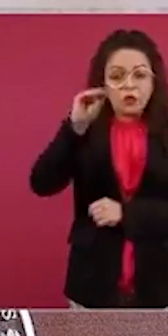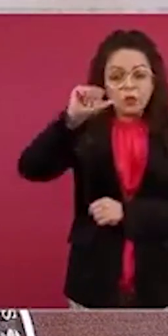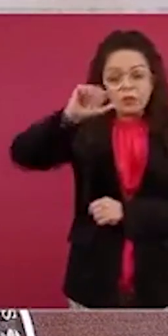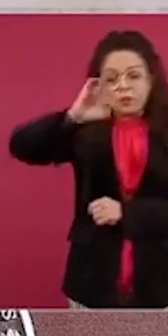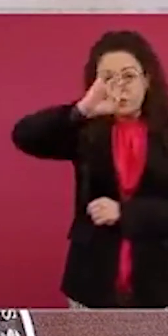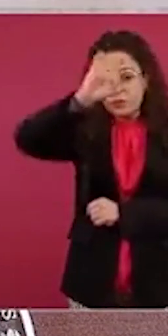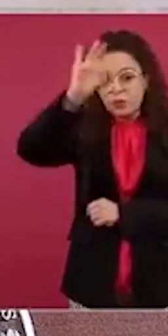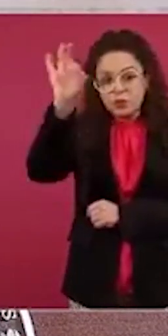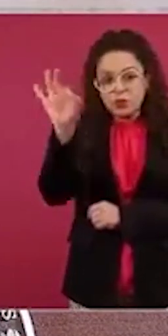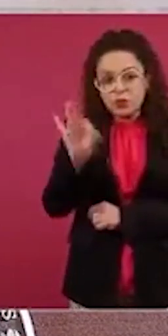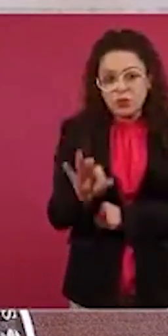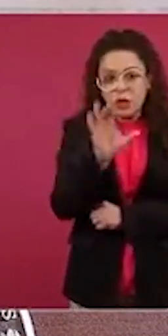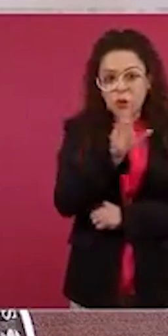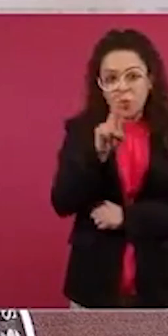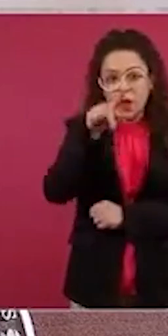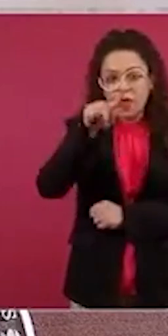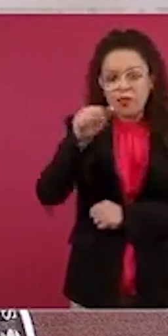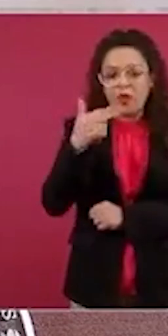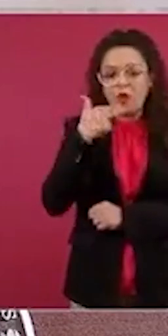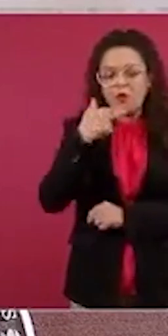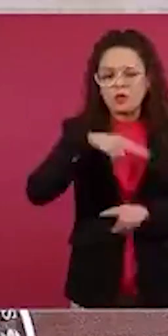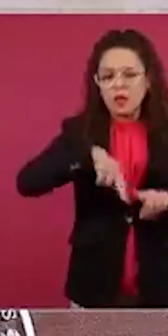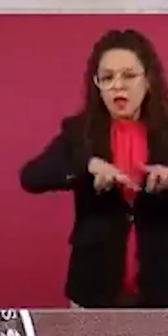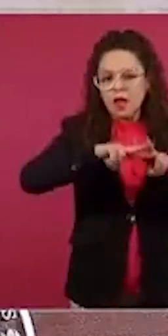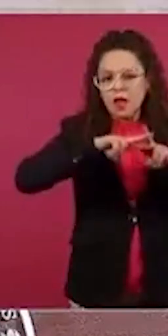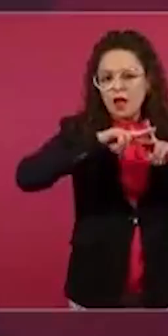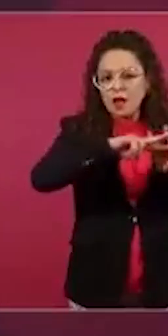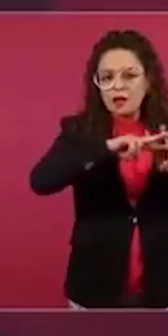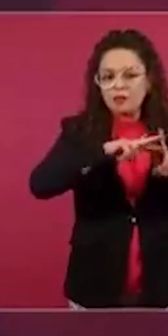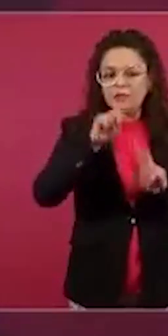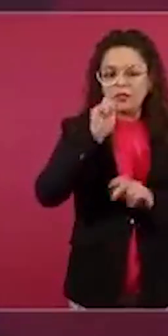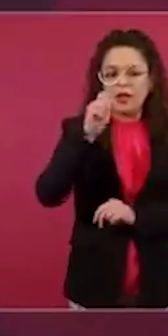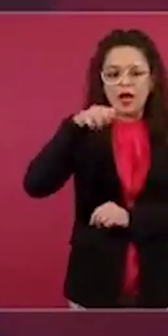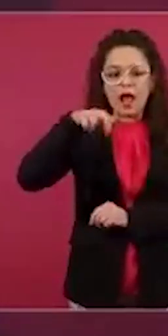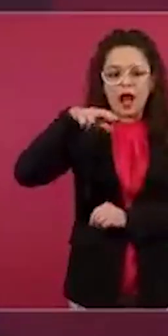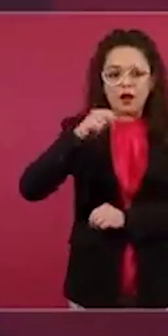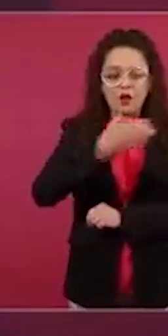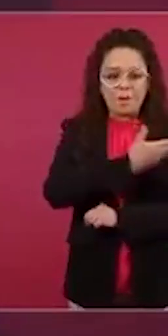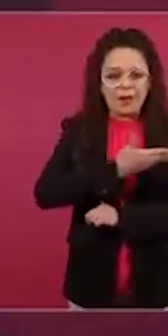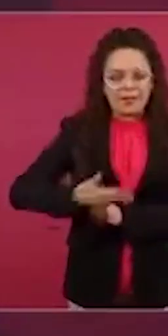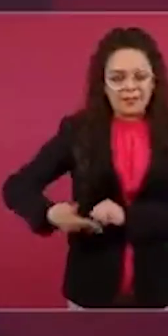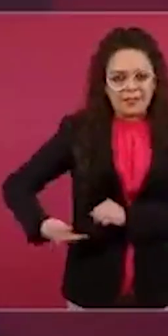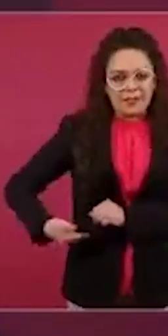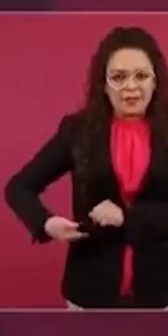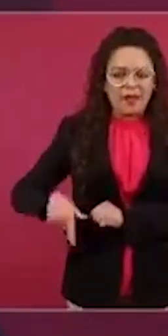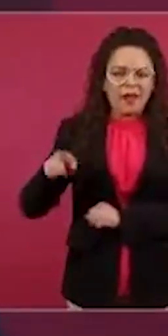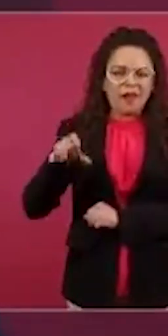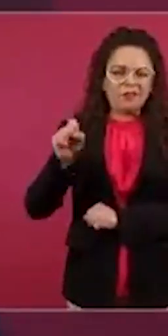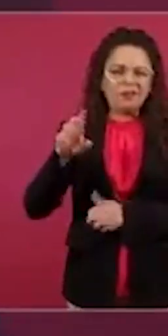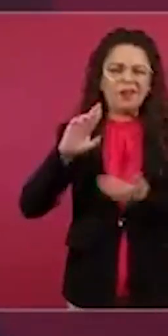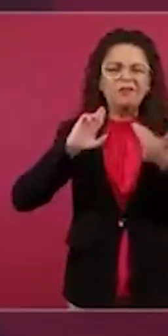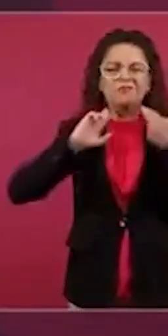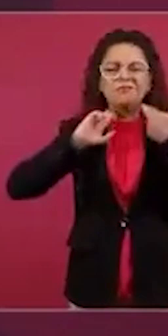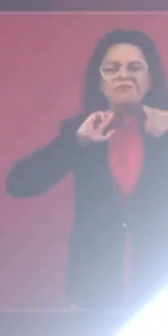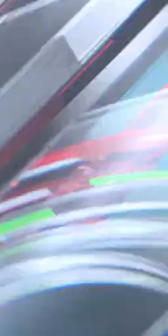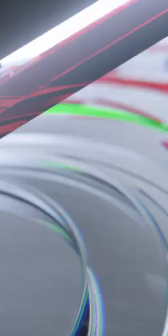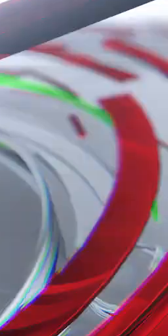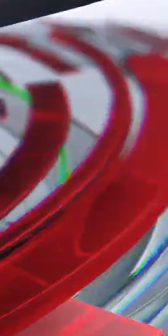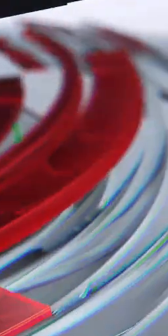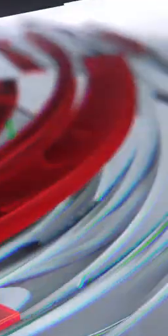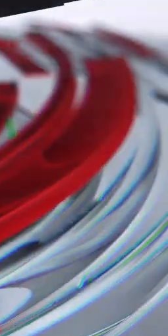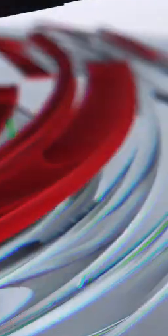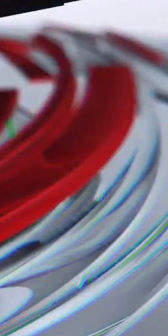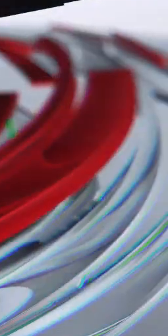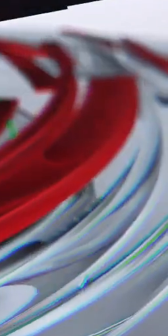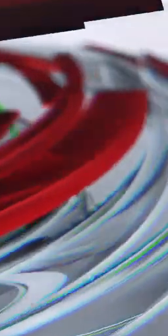Argentina España Colombia Yolanda informó para noti 13 Eli Pedrosa